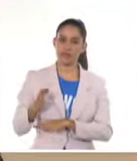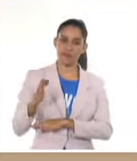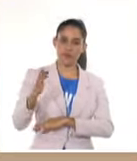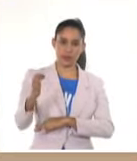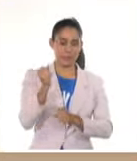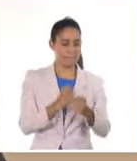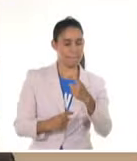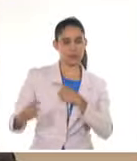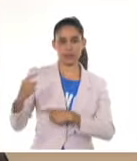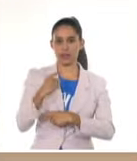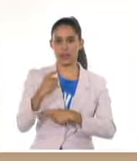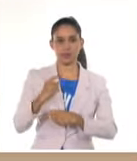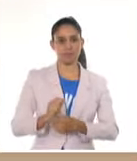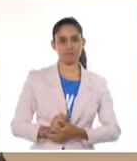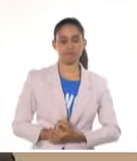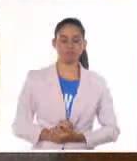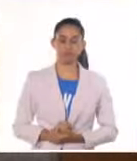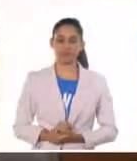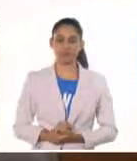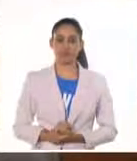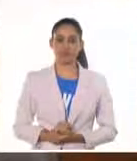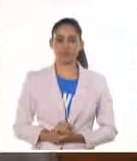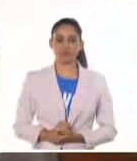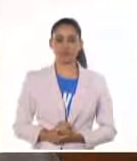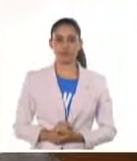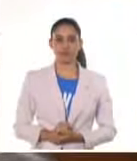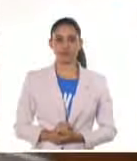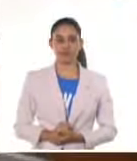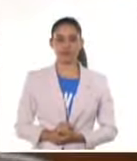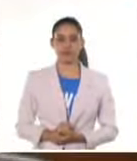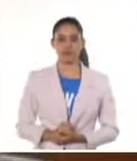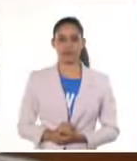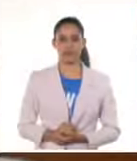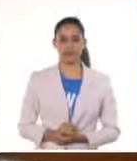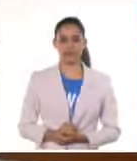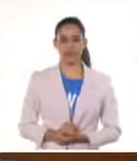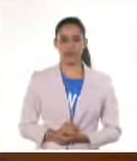imprescindible. Gisela García Rivero, Canal Cubano de Noticias.